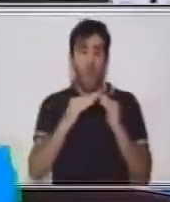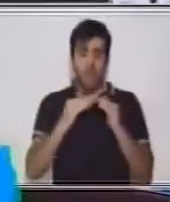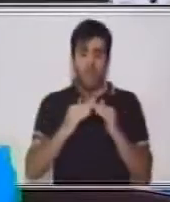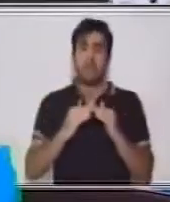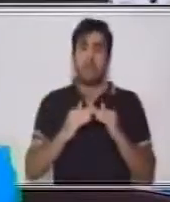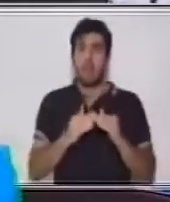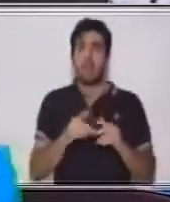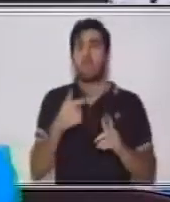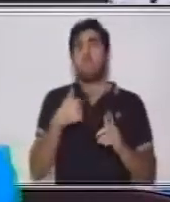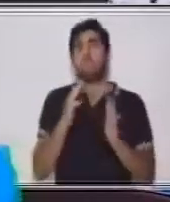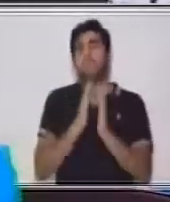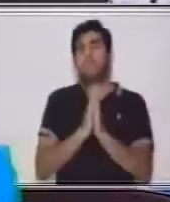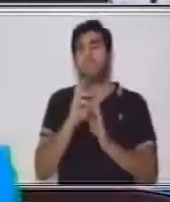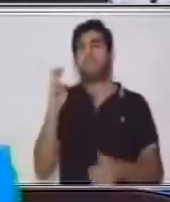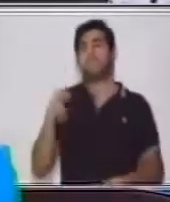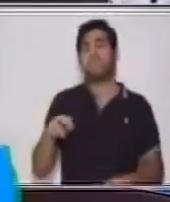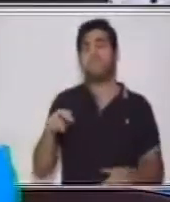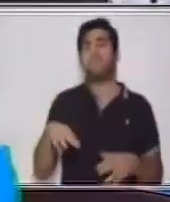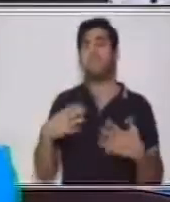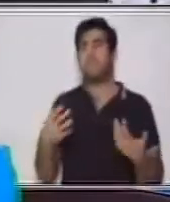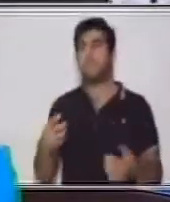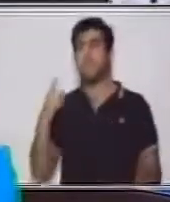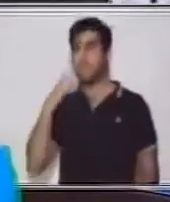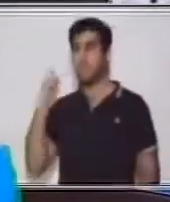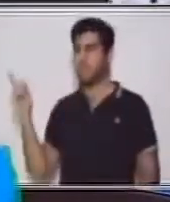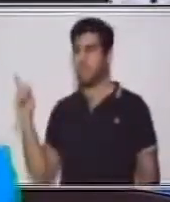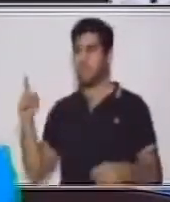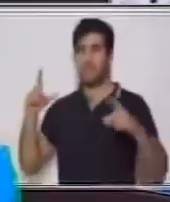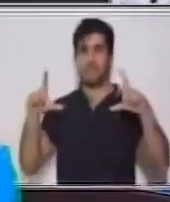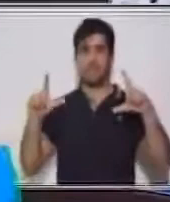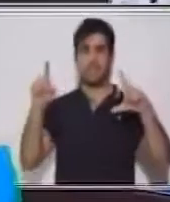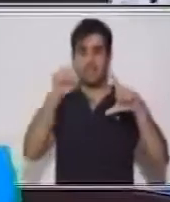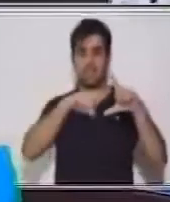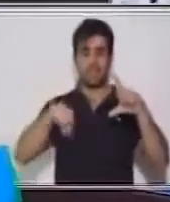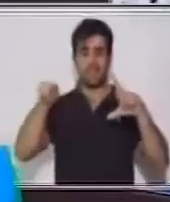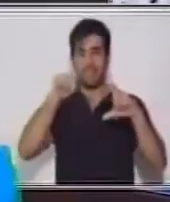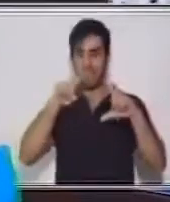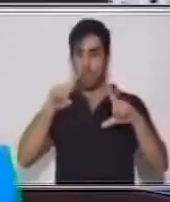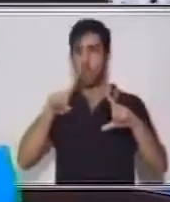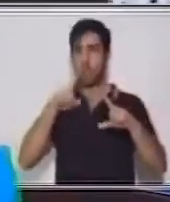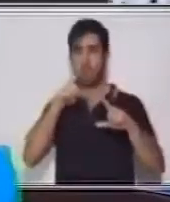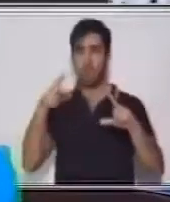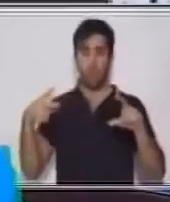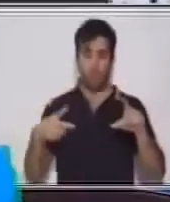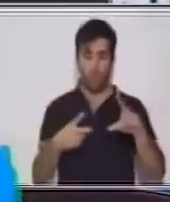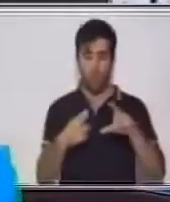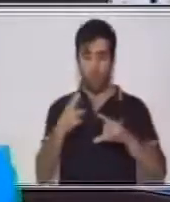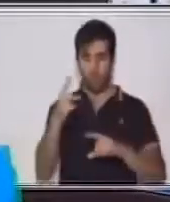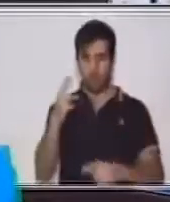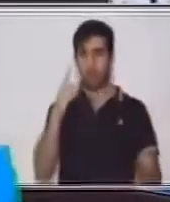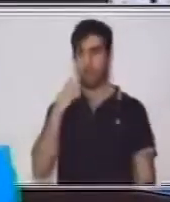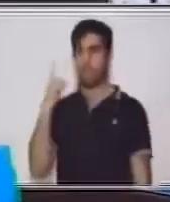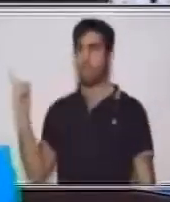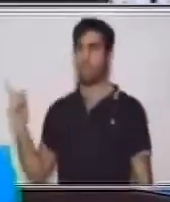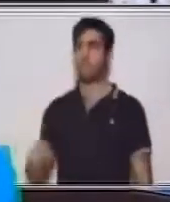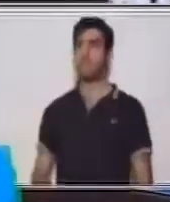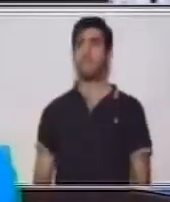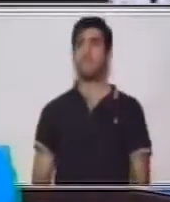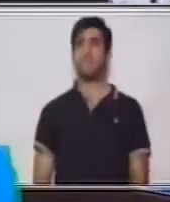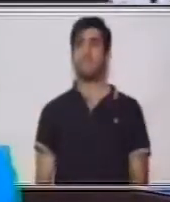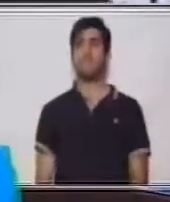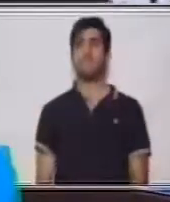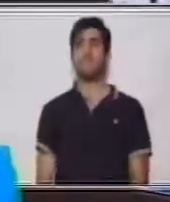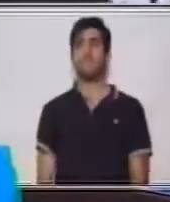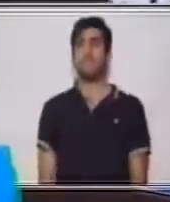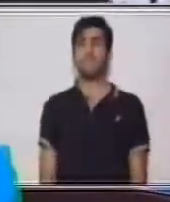actividad necesito que tengas un círculo. Vamos a tener un círculo y lo vamos a recortar a la mitad. Cuando lo recortemos